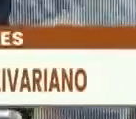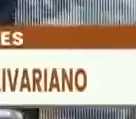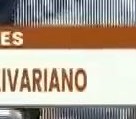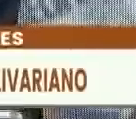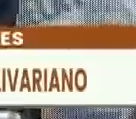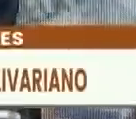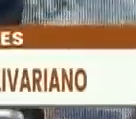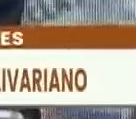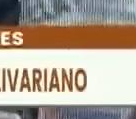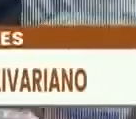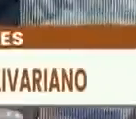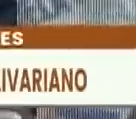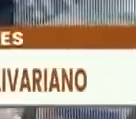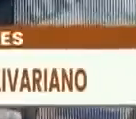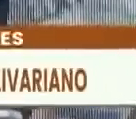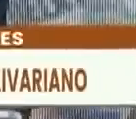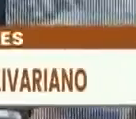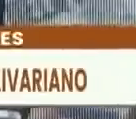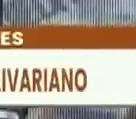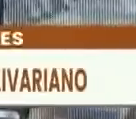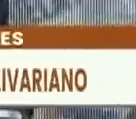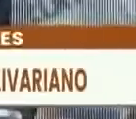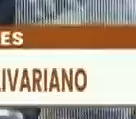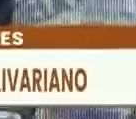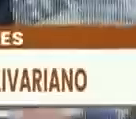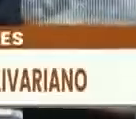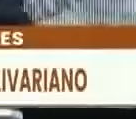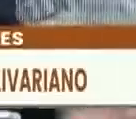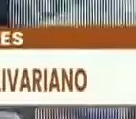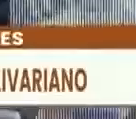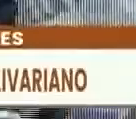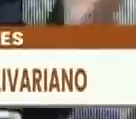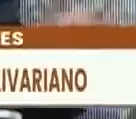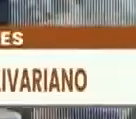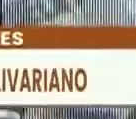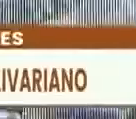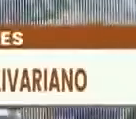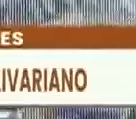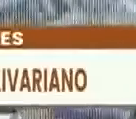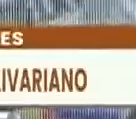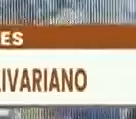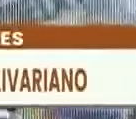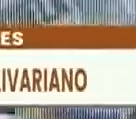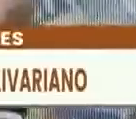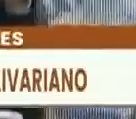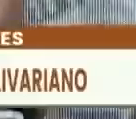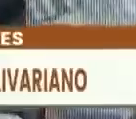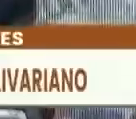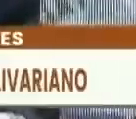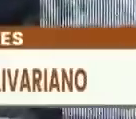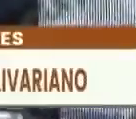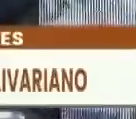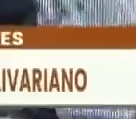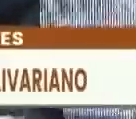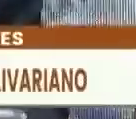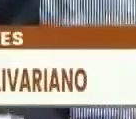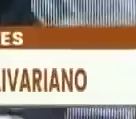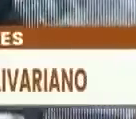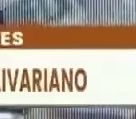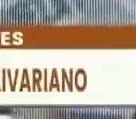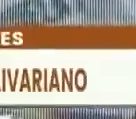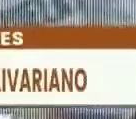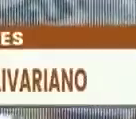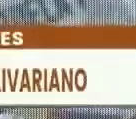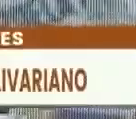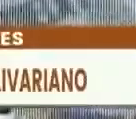todas las calles de Venezuela y logró recoger diez millones de firmas y tres millones en el extranjero al presidente de